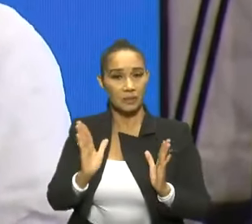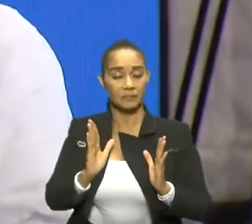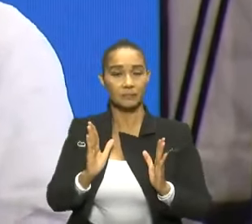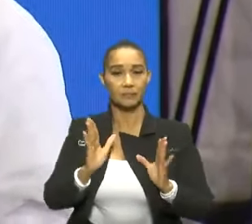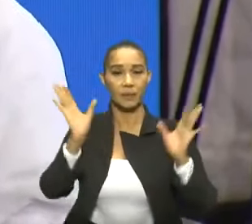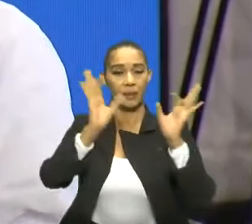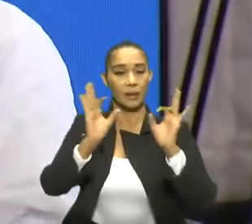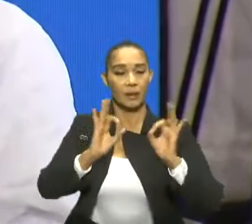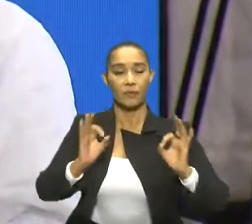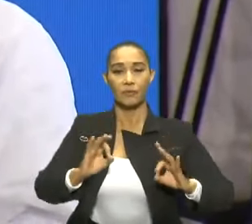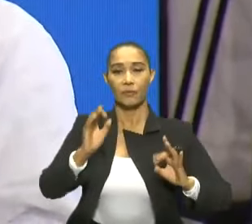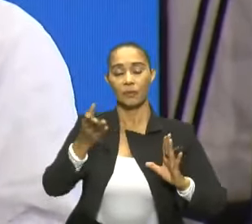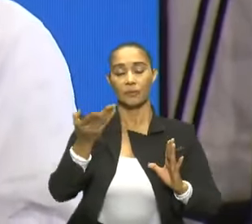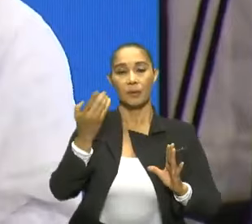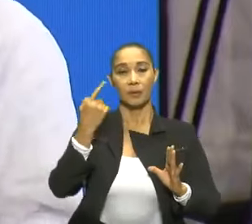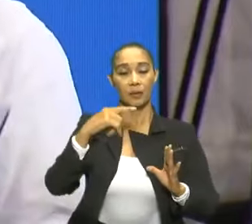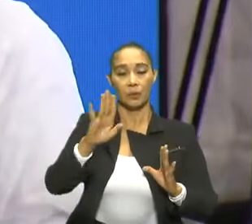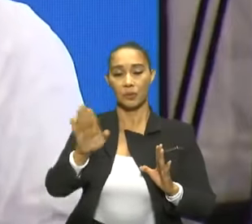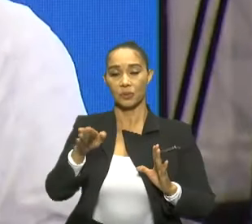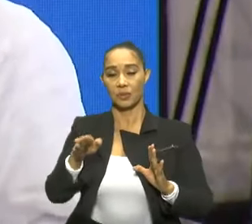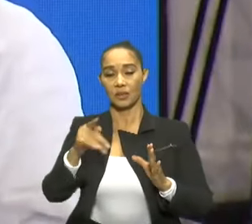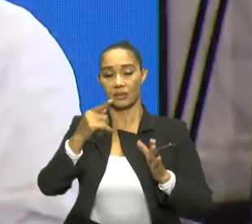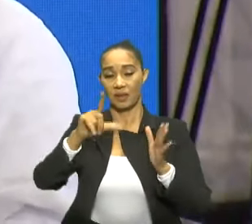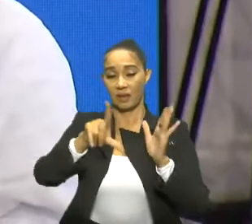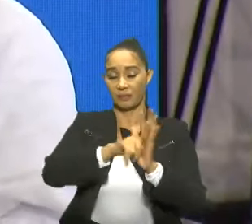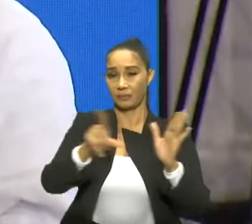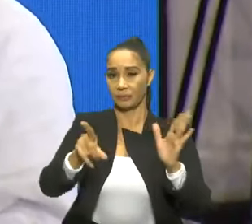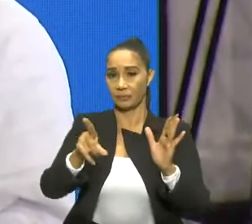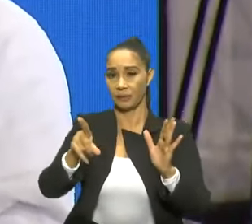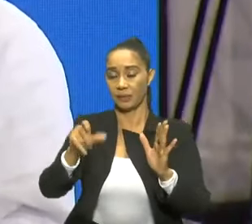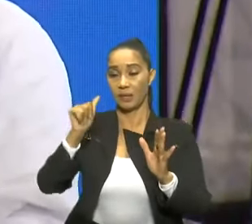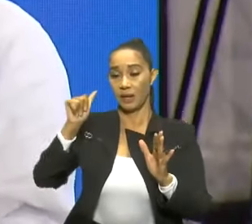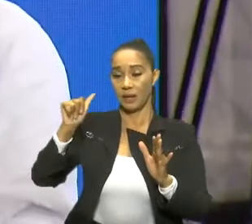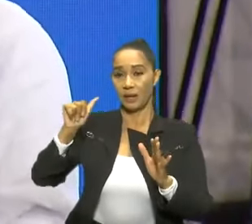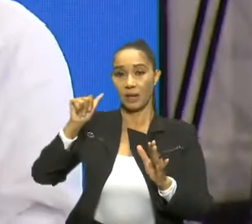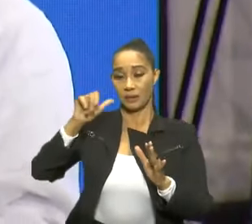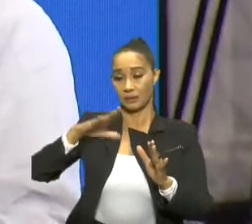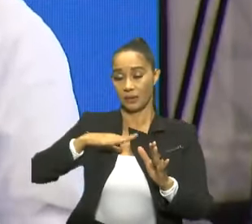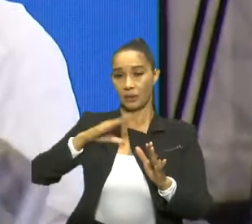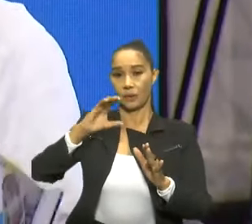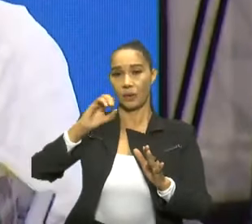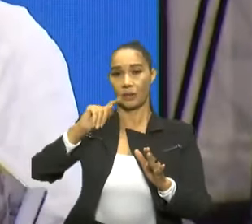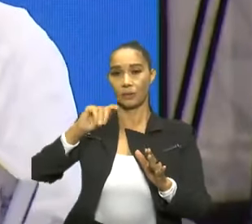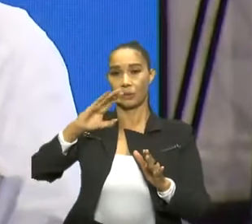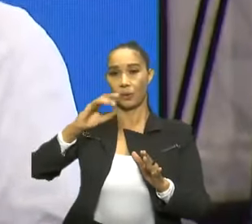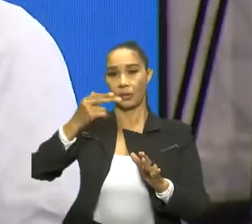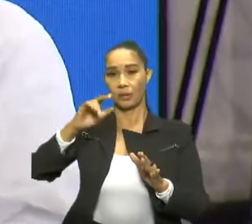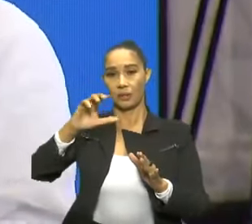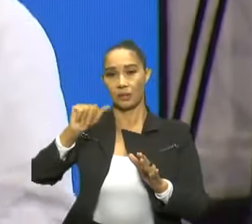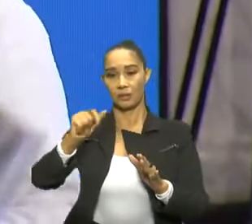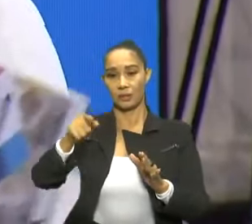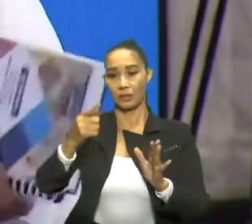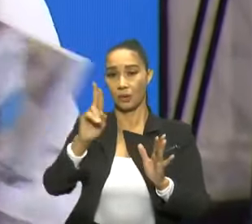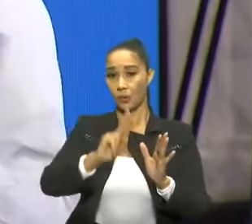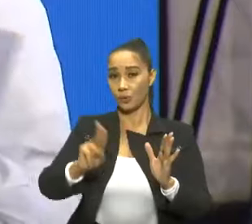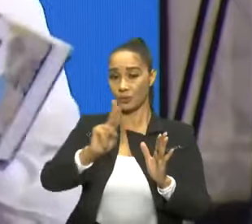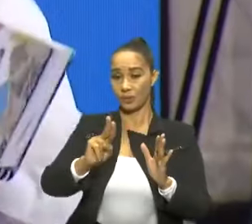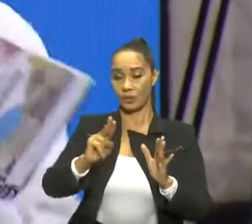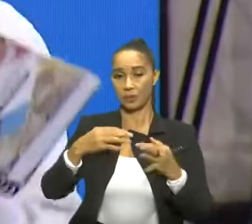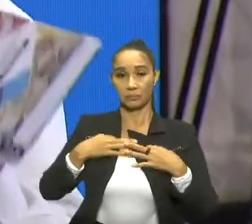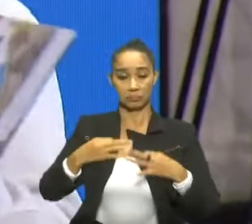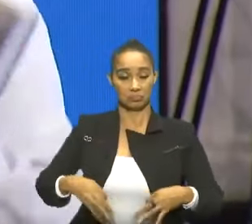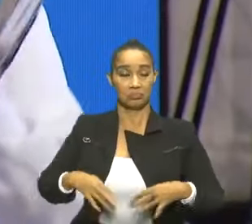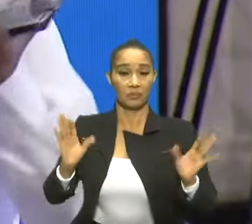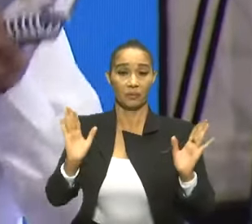de modo que no creo que sea una gravedad que la señora Toquicha haya utilizado un